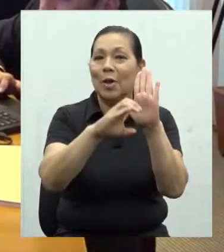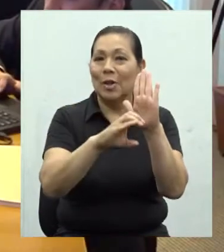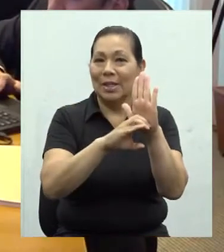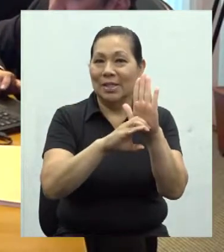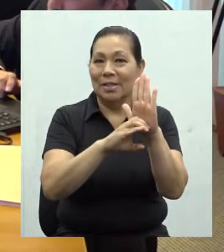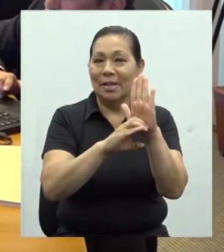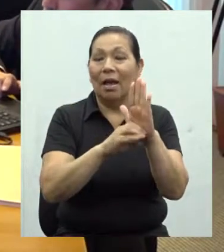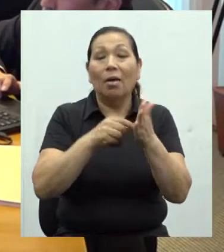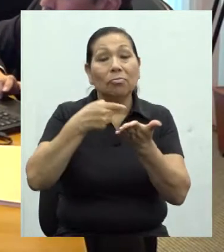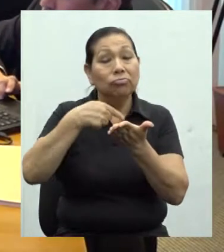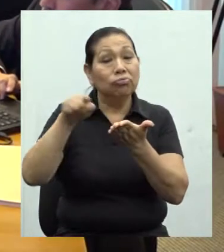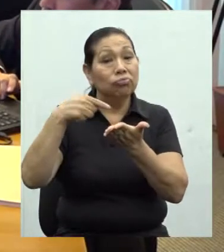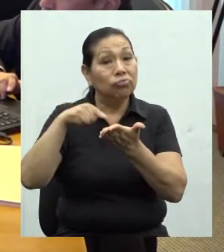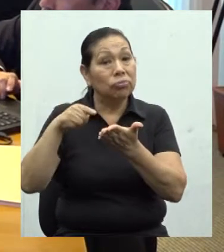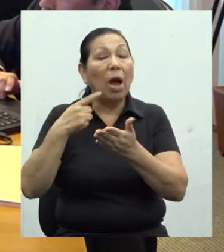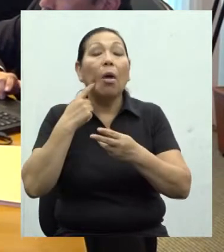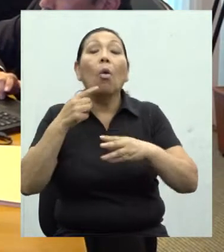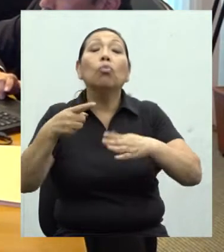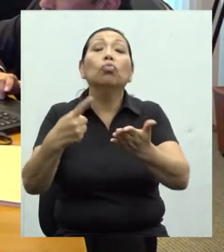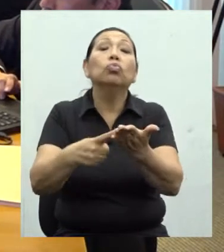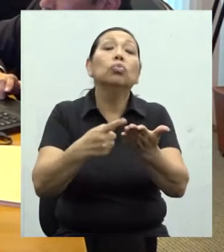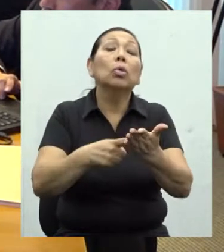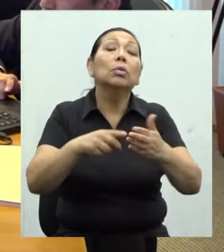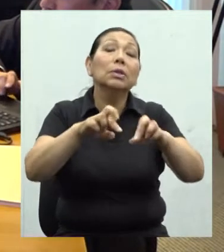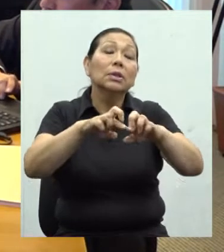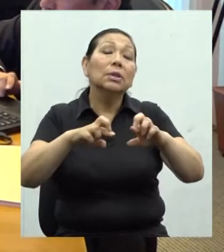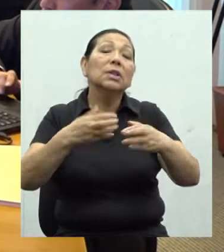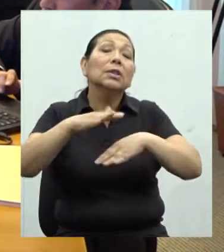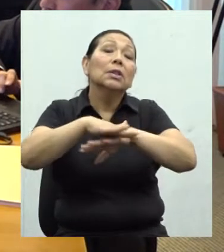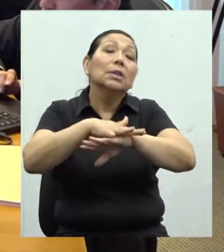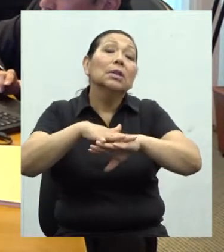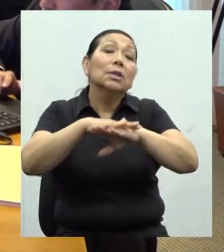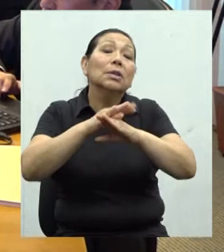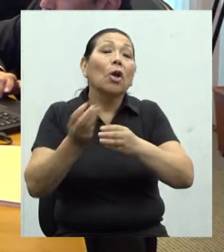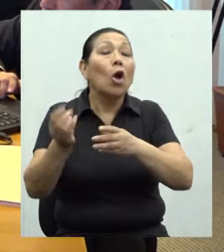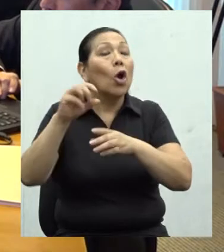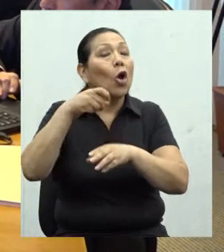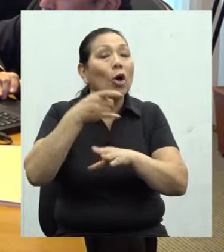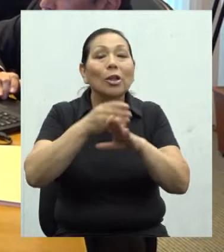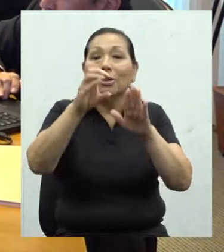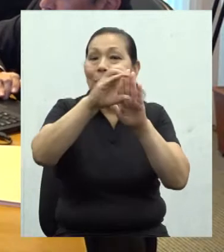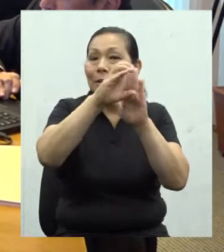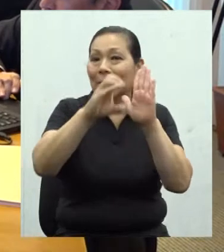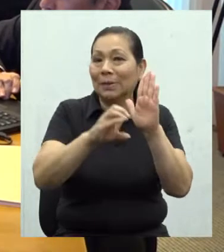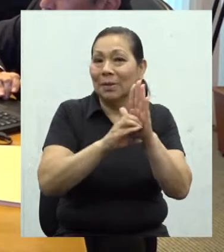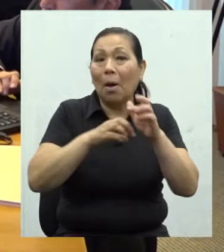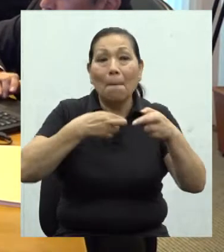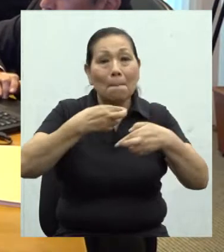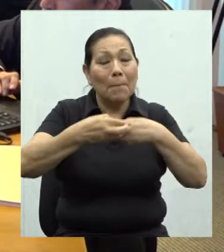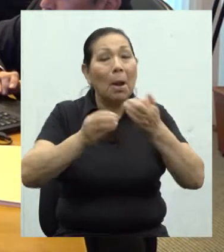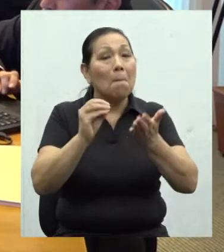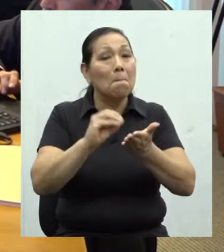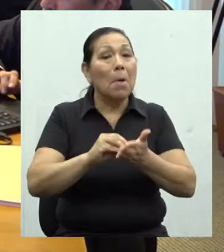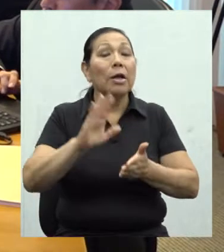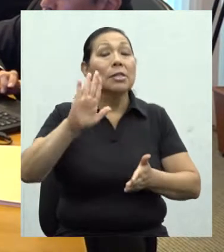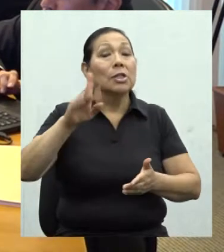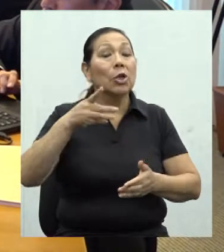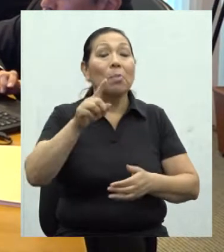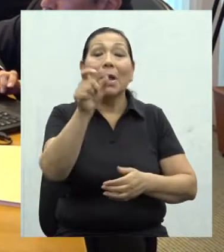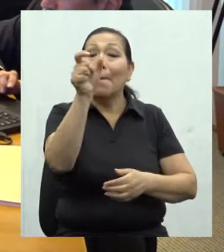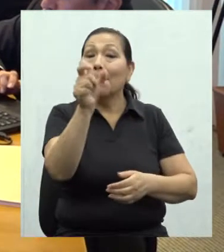Constitucional transmitirá las deliberaciones del Pleno en el proceso de inconstitucionalidad promovido por más de